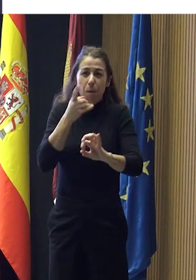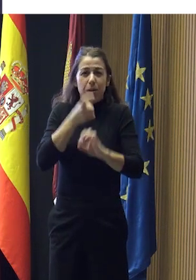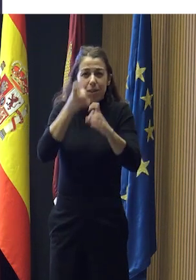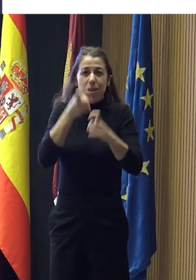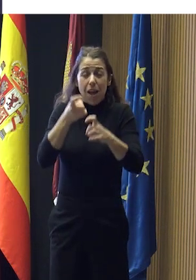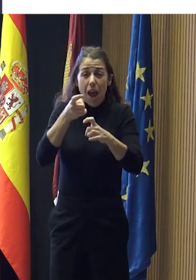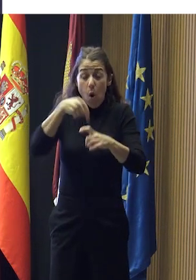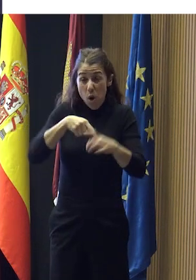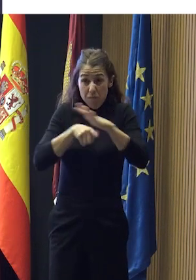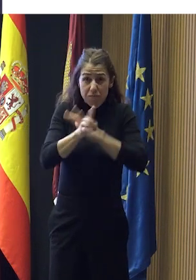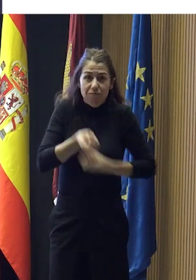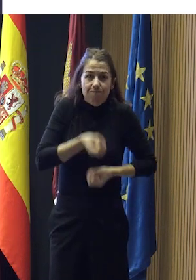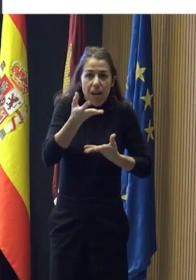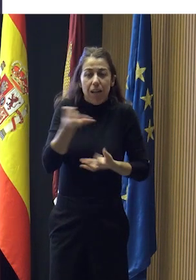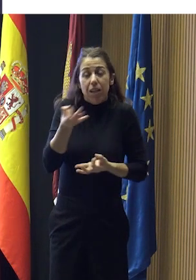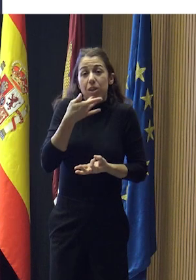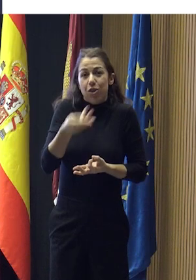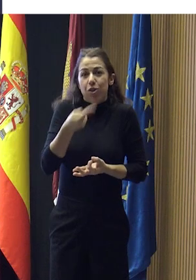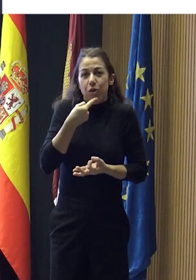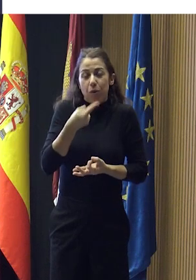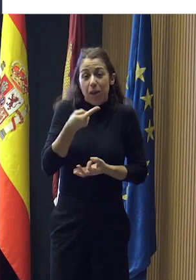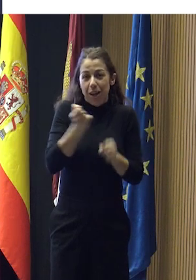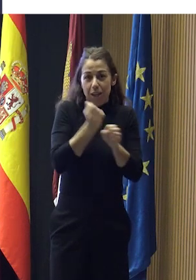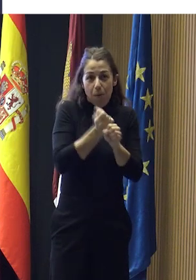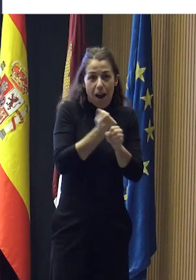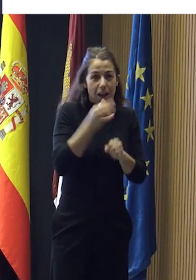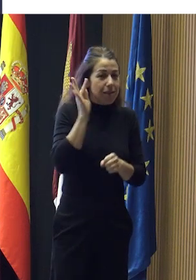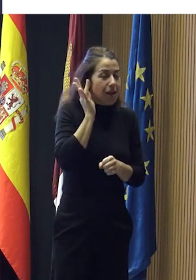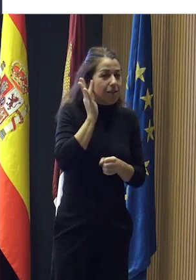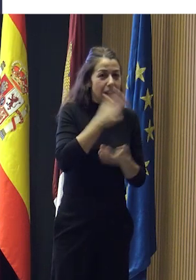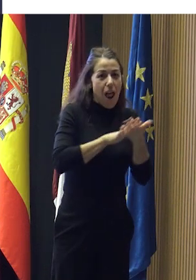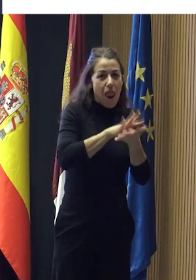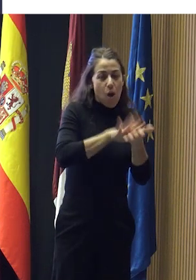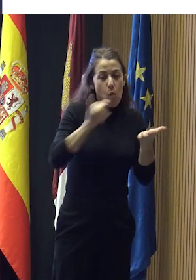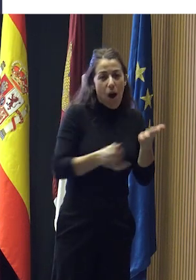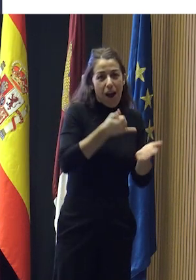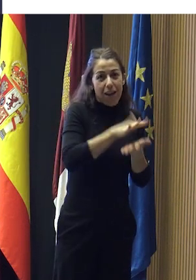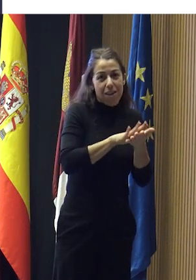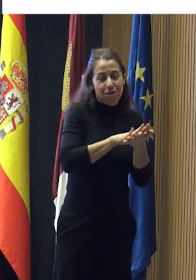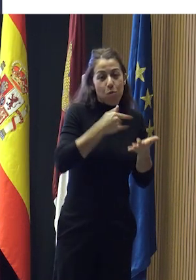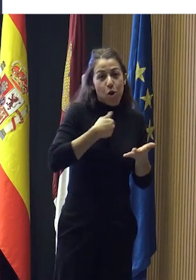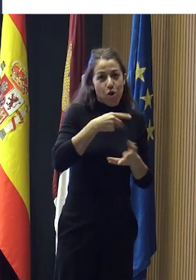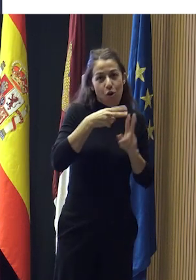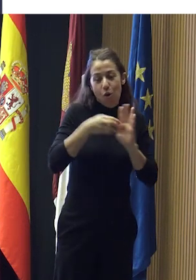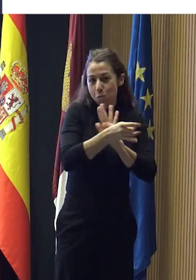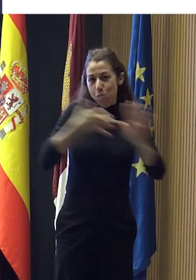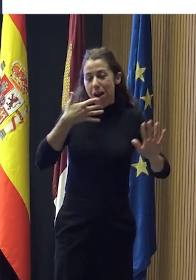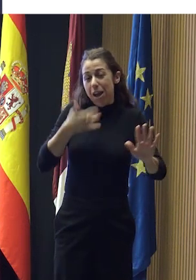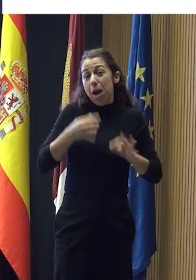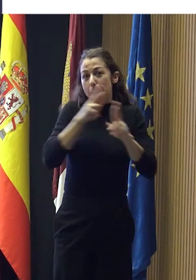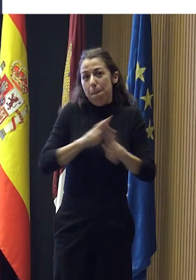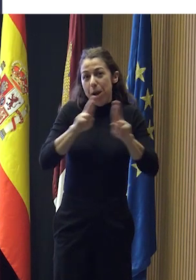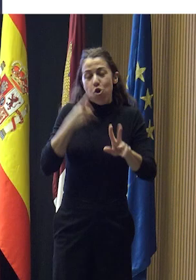intentar desarrollar aquí hoy? Le voy a hacer trabajar mucho a esta chica de los lenguajes de signos porque yo hablo muy deprisa.